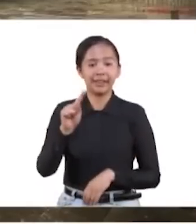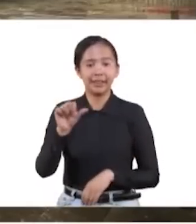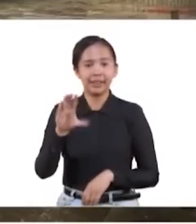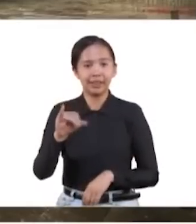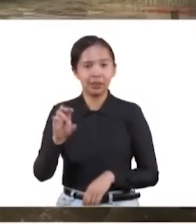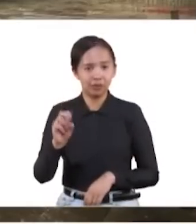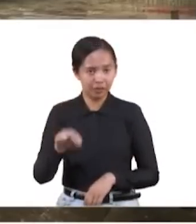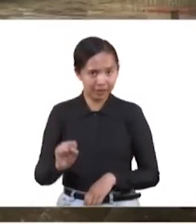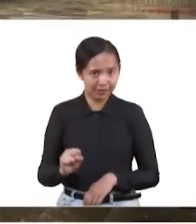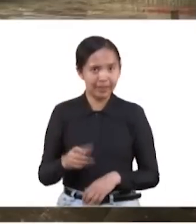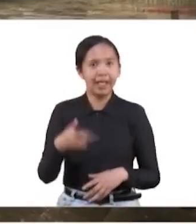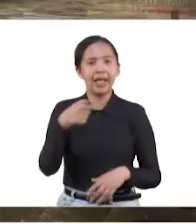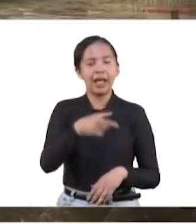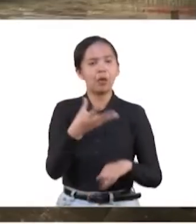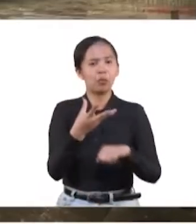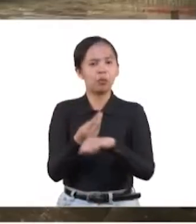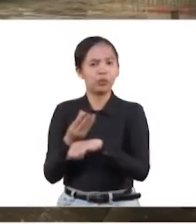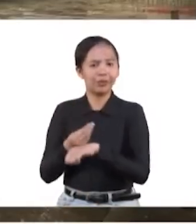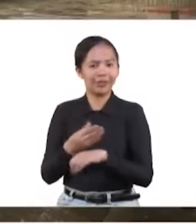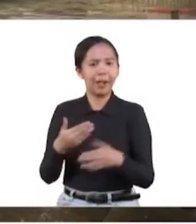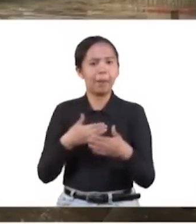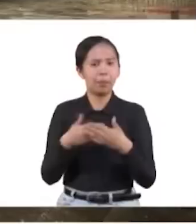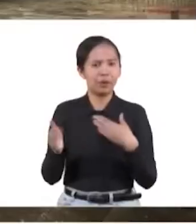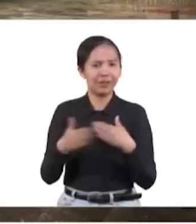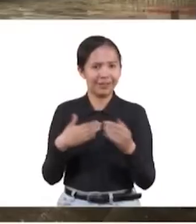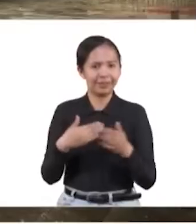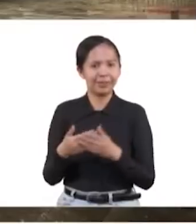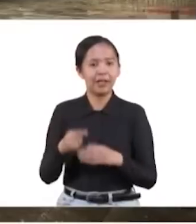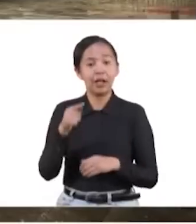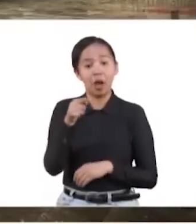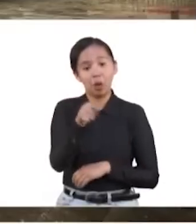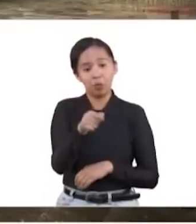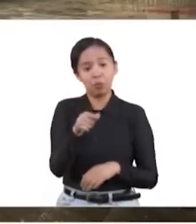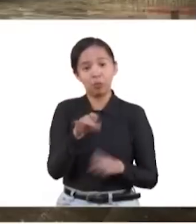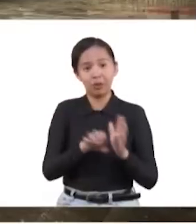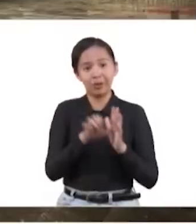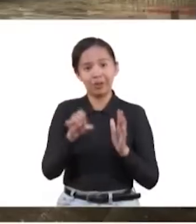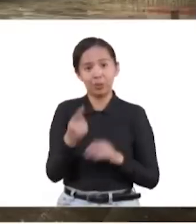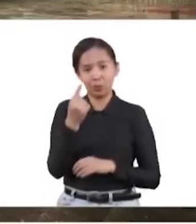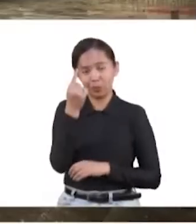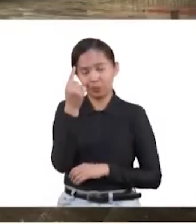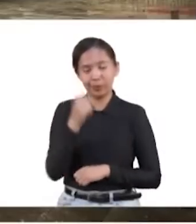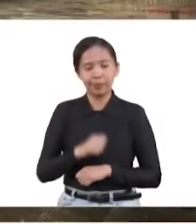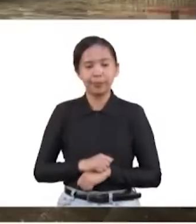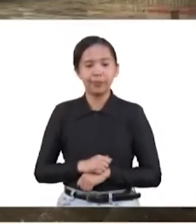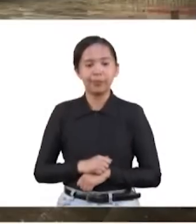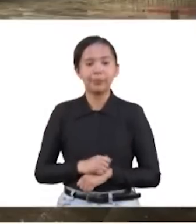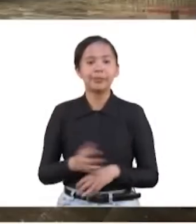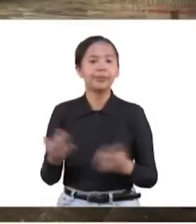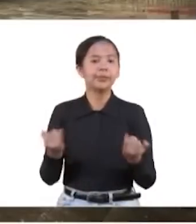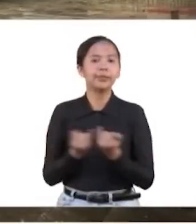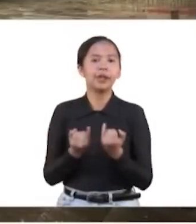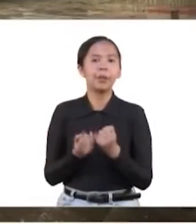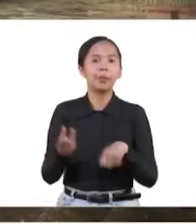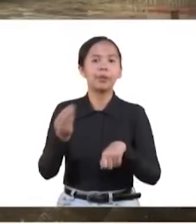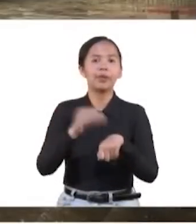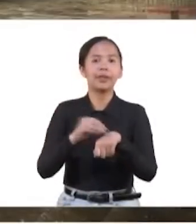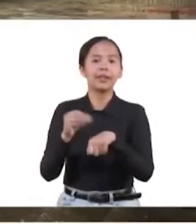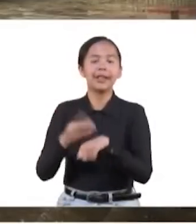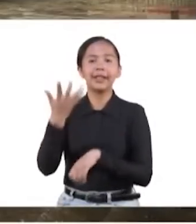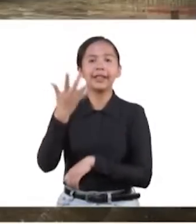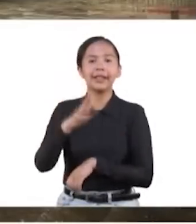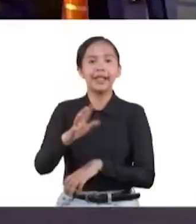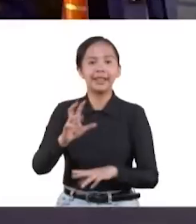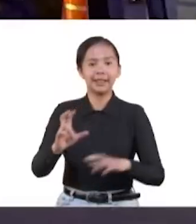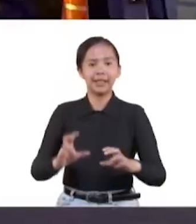Se llevó a cabo la remodelación de 6 estaciones, esta es una de ellas, incluyendo la instalación de 10 nuevos